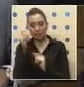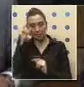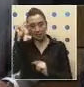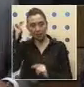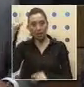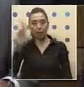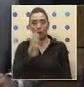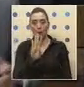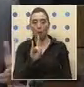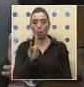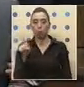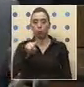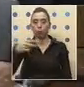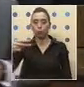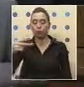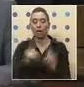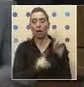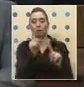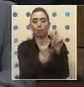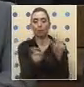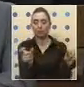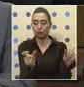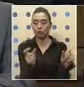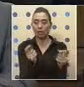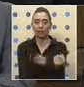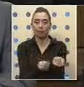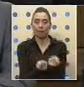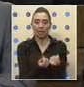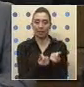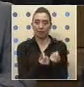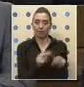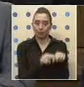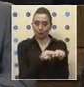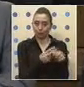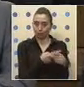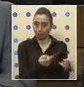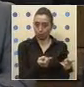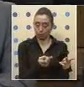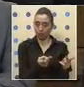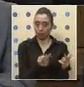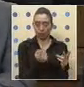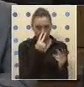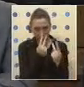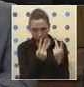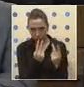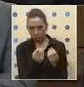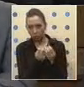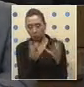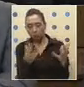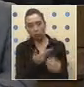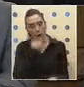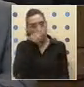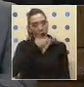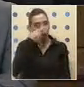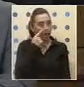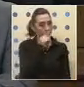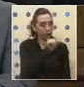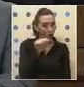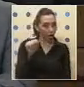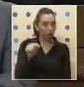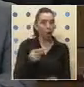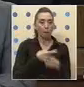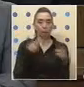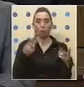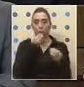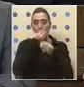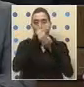Bush. Algunos personeros que manejan las finanzas públicas, según se desprende de sus muchas declaraciones e intervenciones